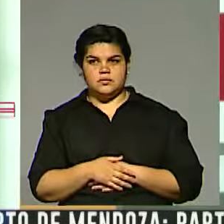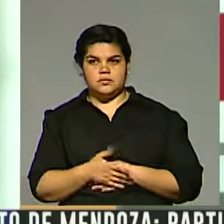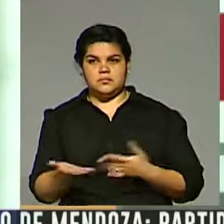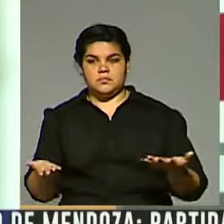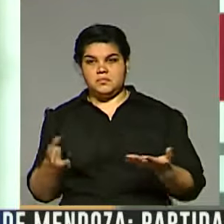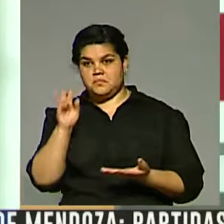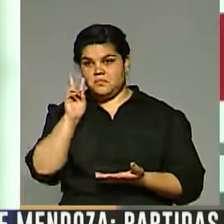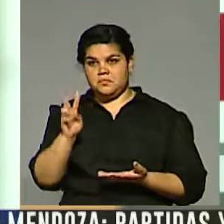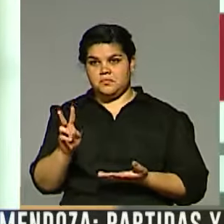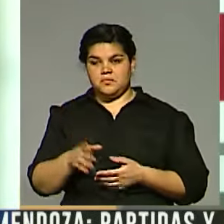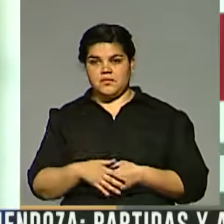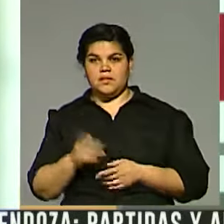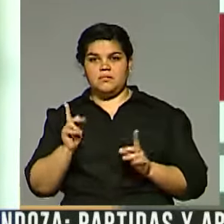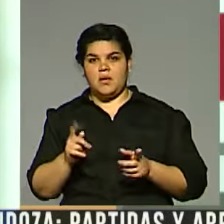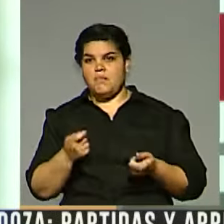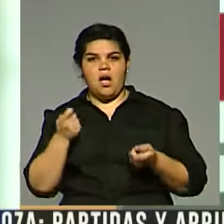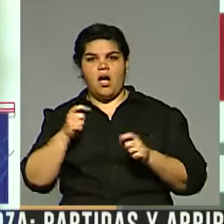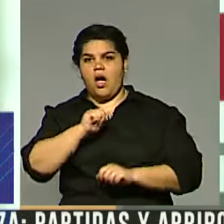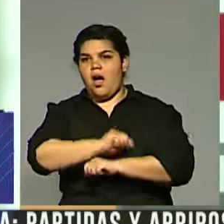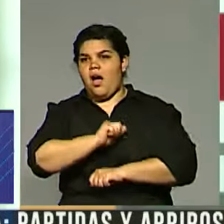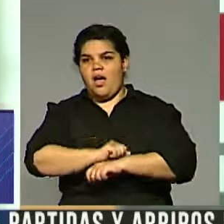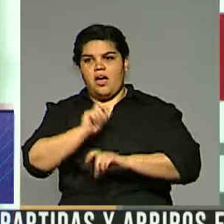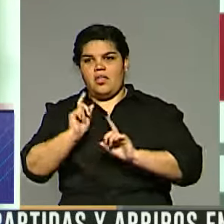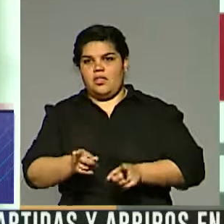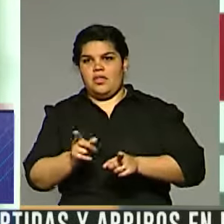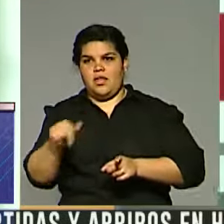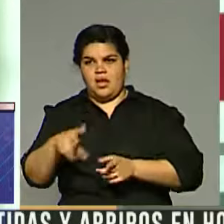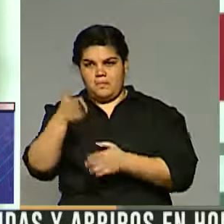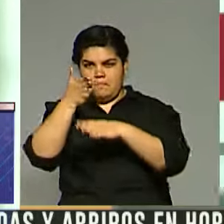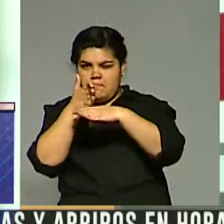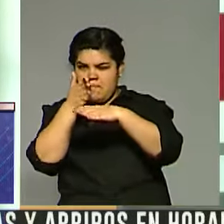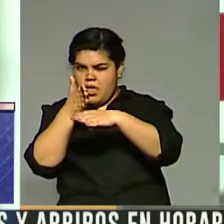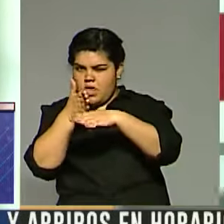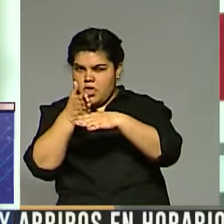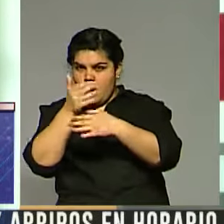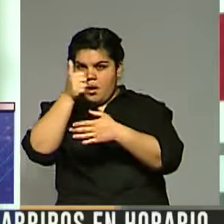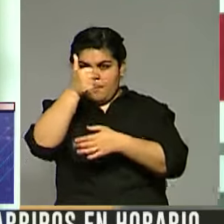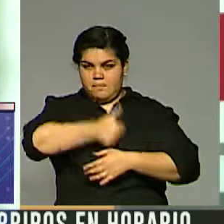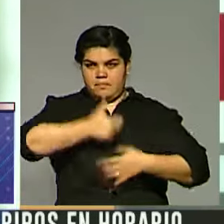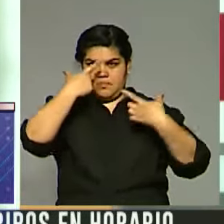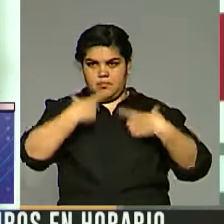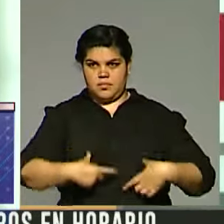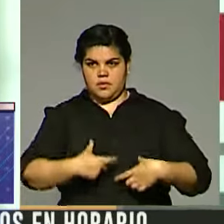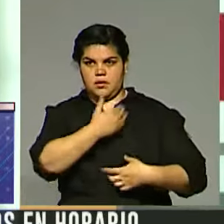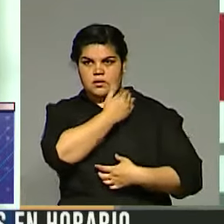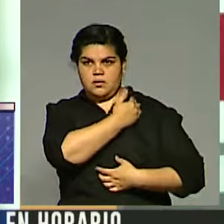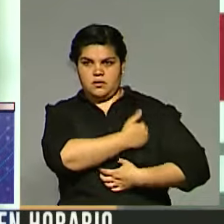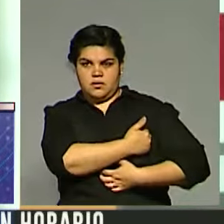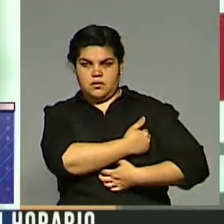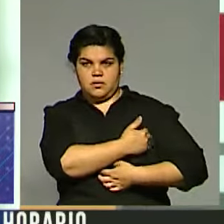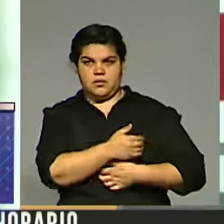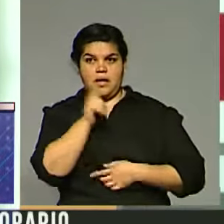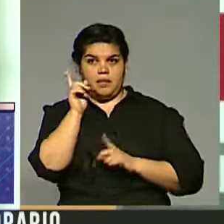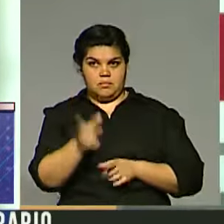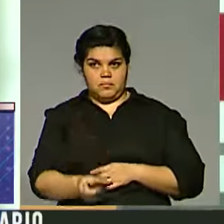Bueno, estaban haciendo, bueno, hay uno que está bien en el medio, con remeras, digamos, sin mangas.